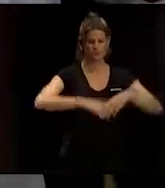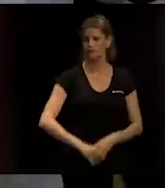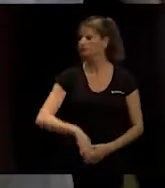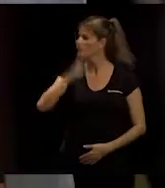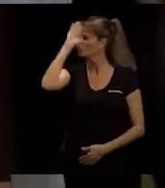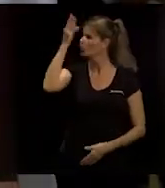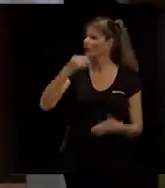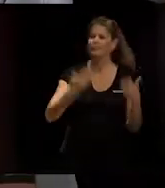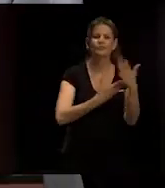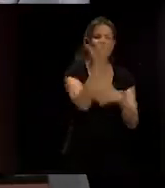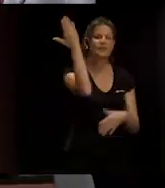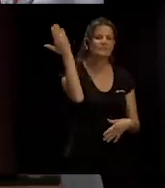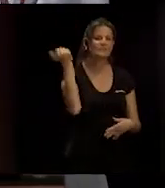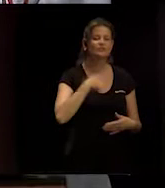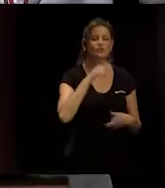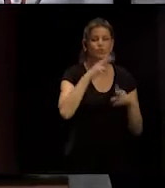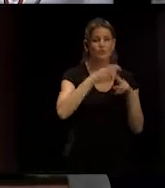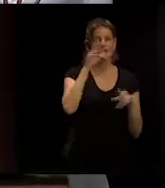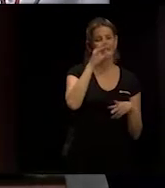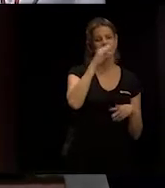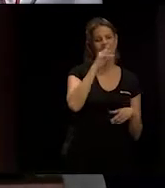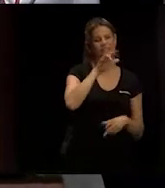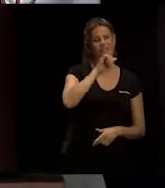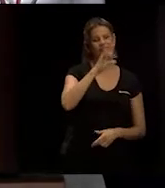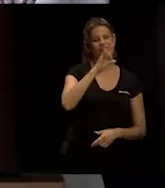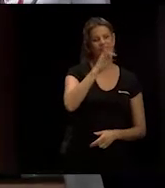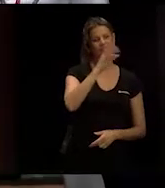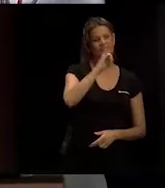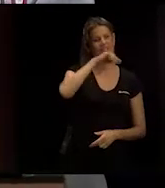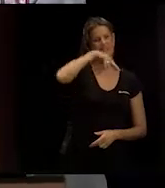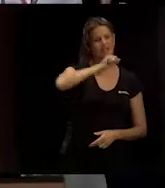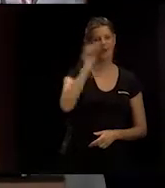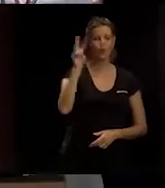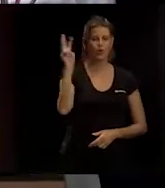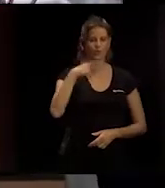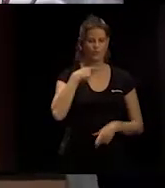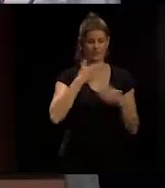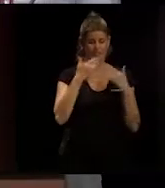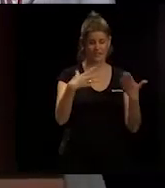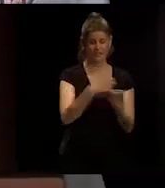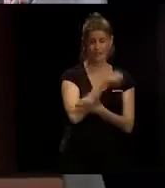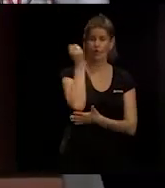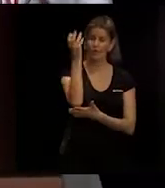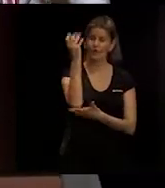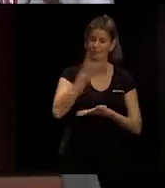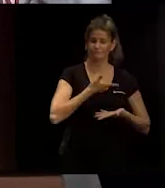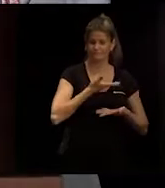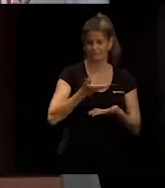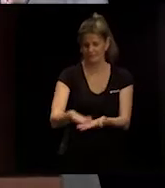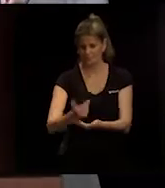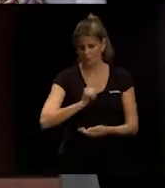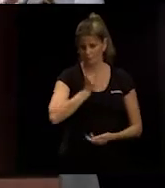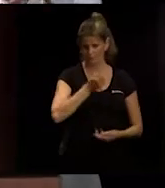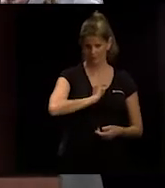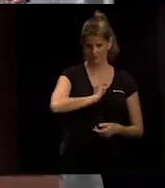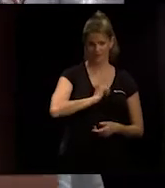Hola, buenos días. Soy Cristina Ward y, en primer lugar, quiero dar las gracias a las jornadas por habernos dado esta oportunidad